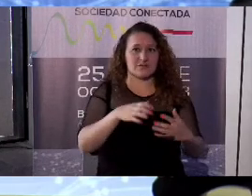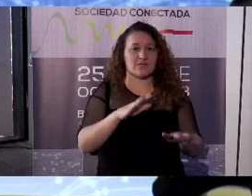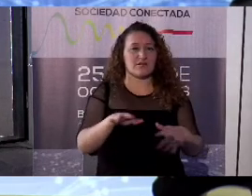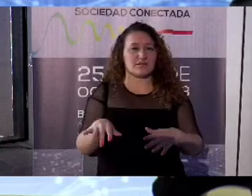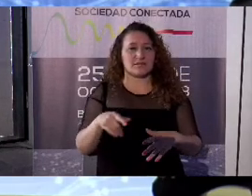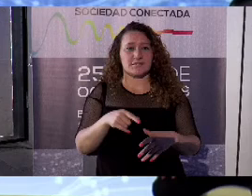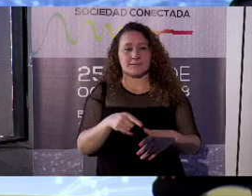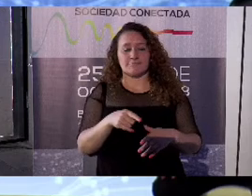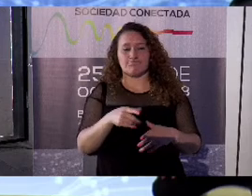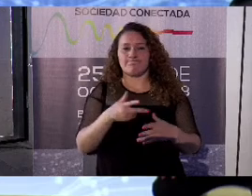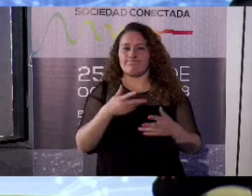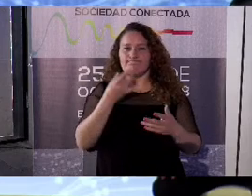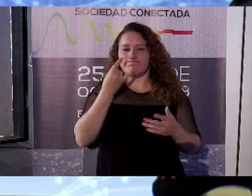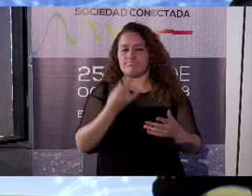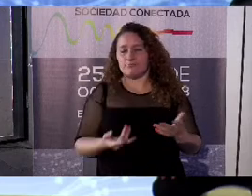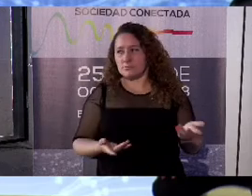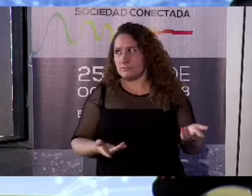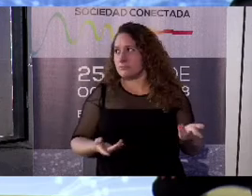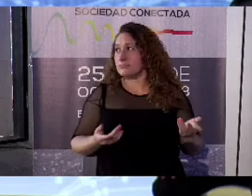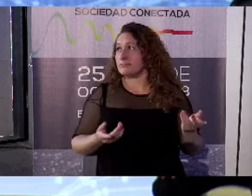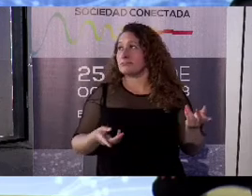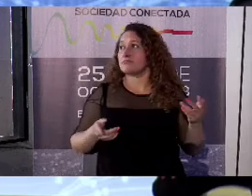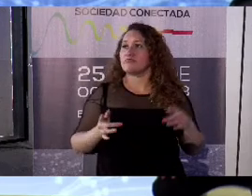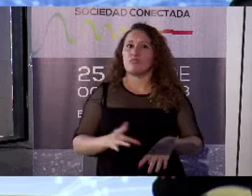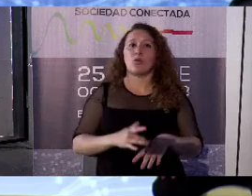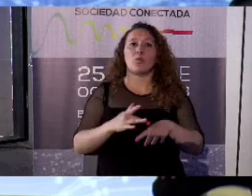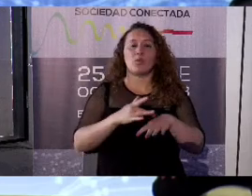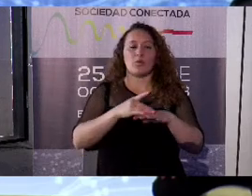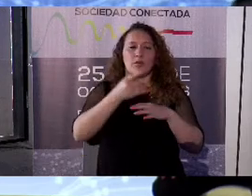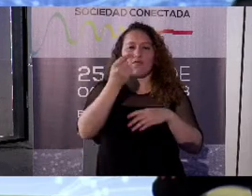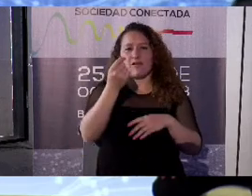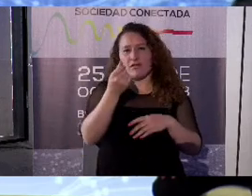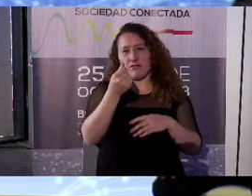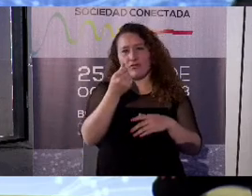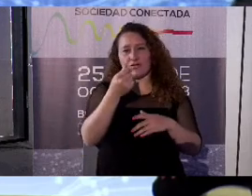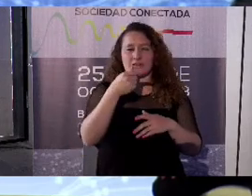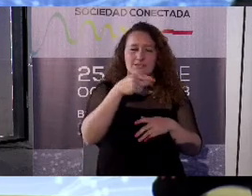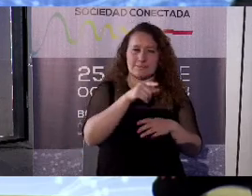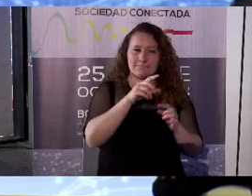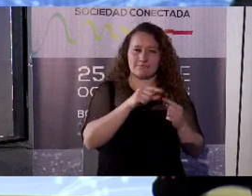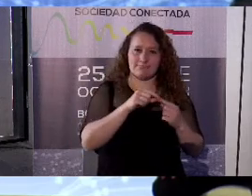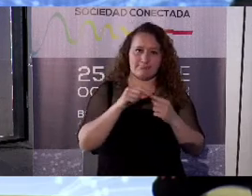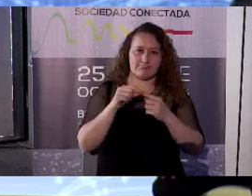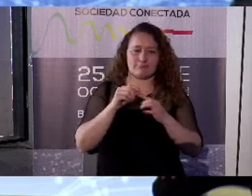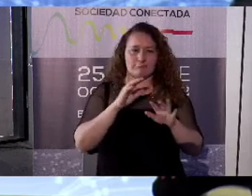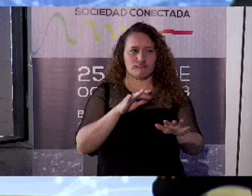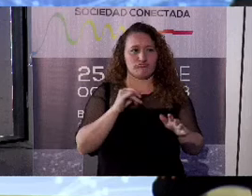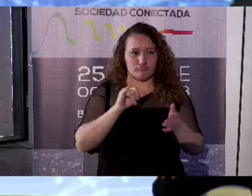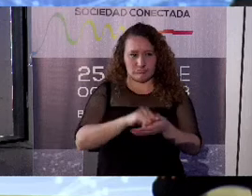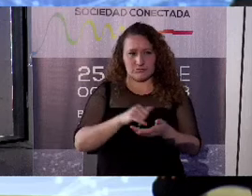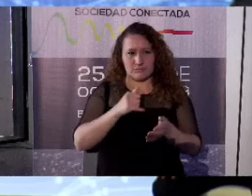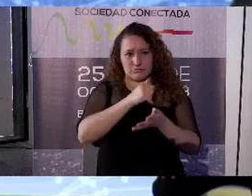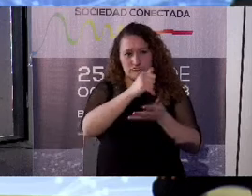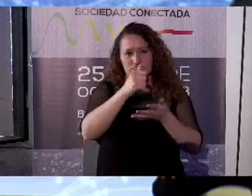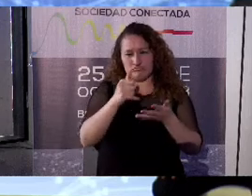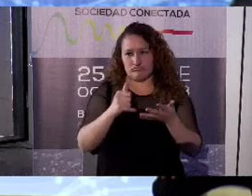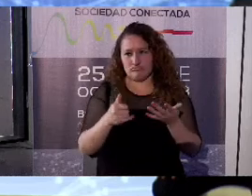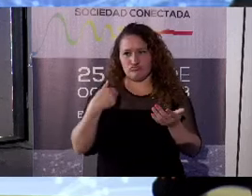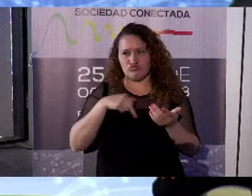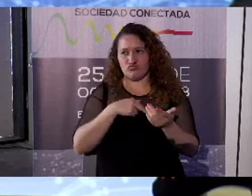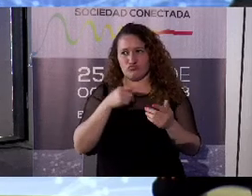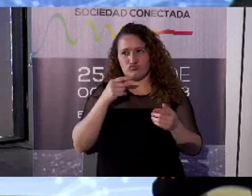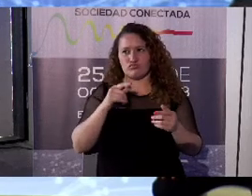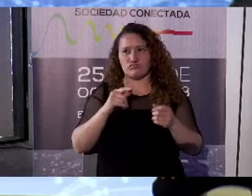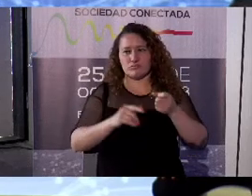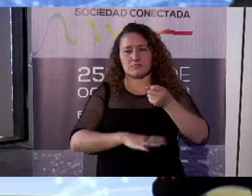No le son eh apetecidas y promover tarifas preferenciales digamos que esos son los ejes entre los cuales nosotros nos hemos basado entre metas y